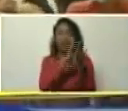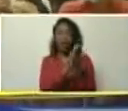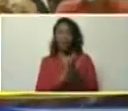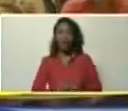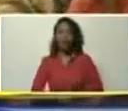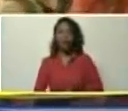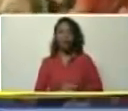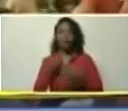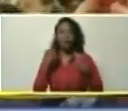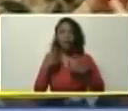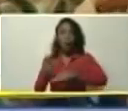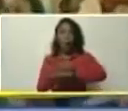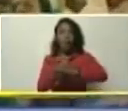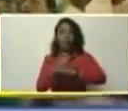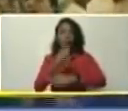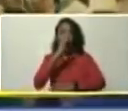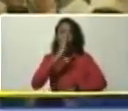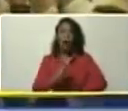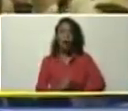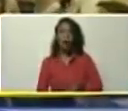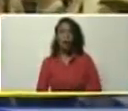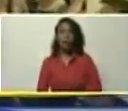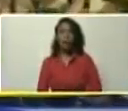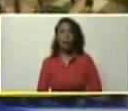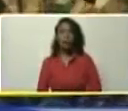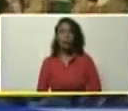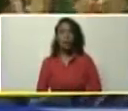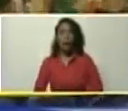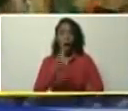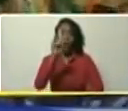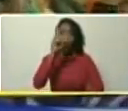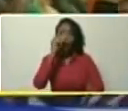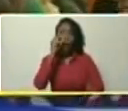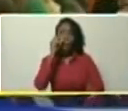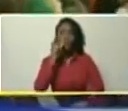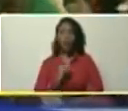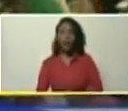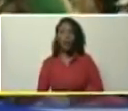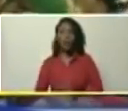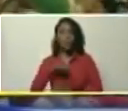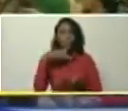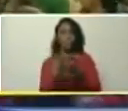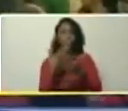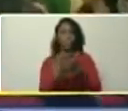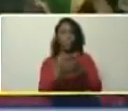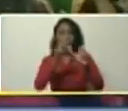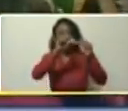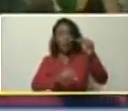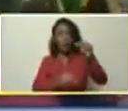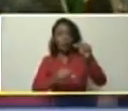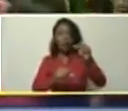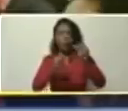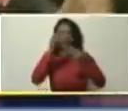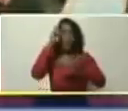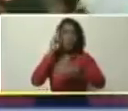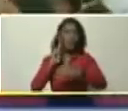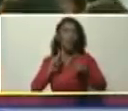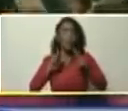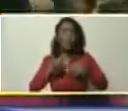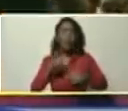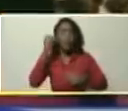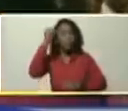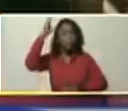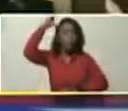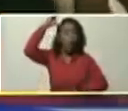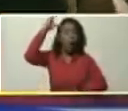para la gobernación de Barinas a un hombre probado, honesto, capaz,